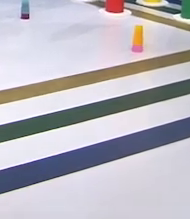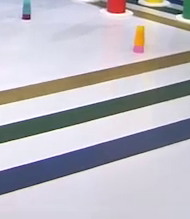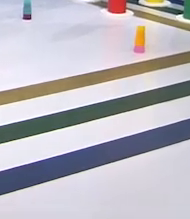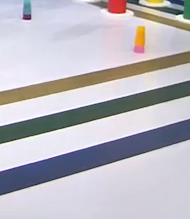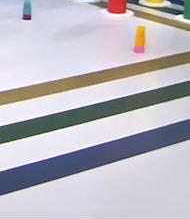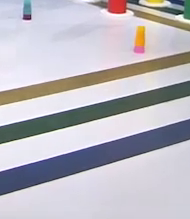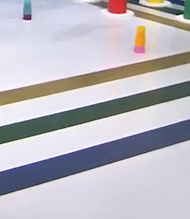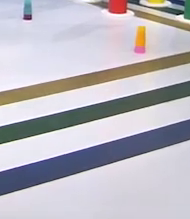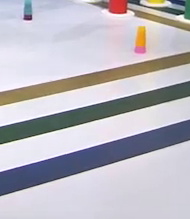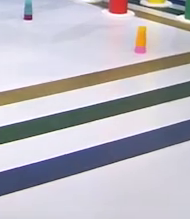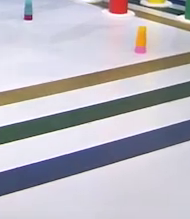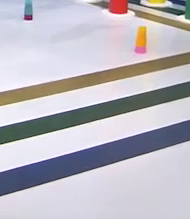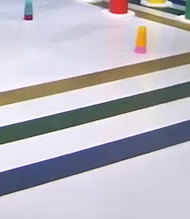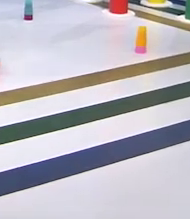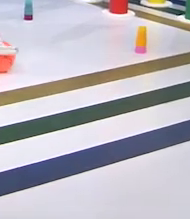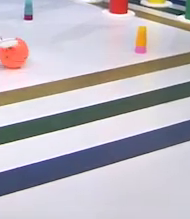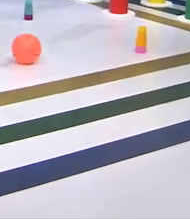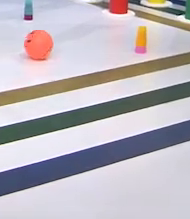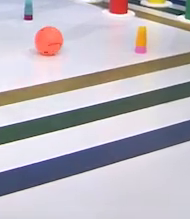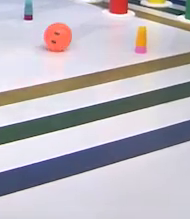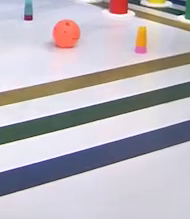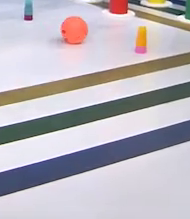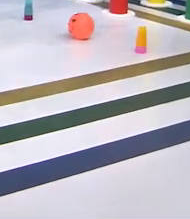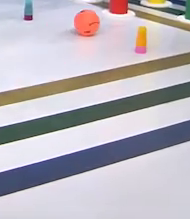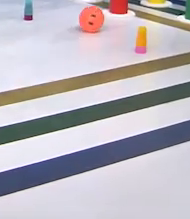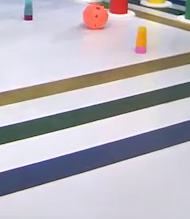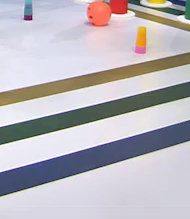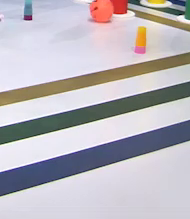como se llama el títere